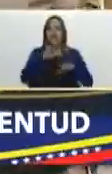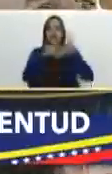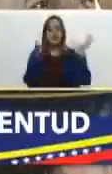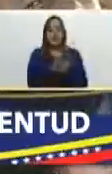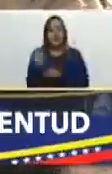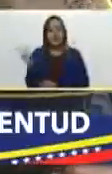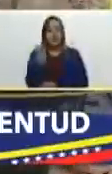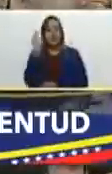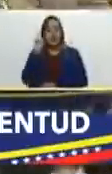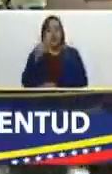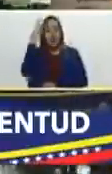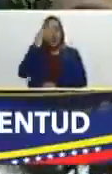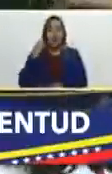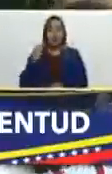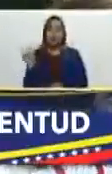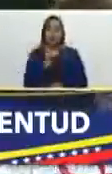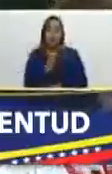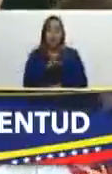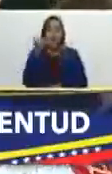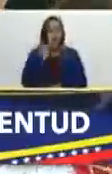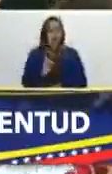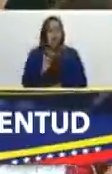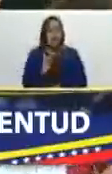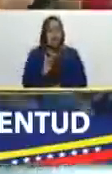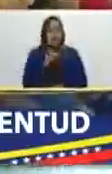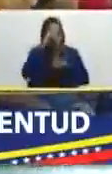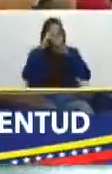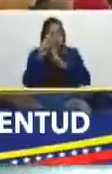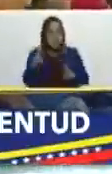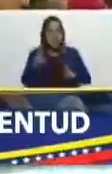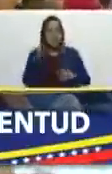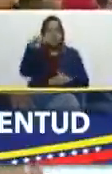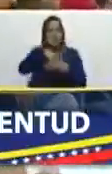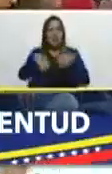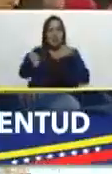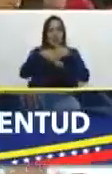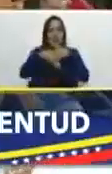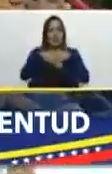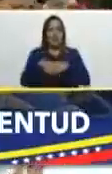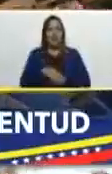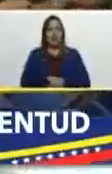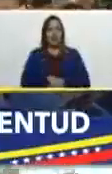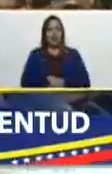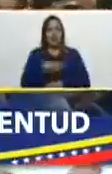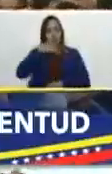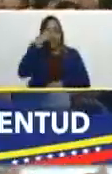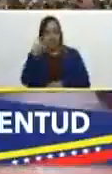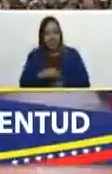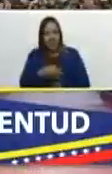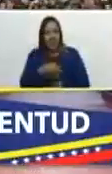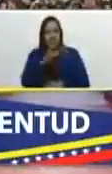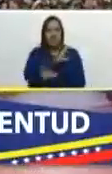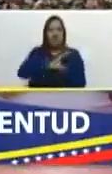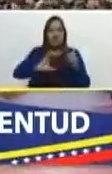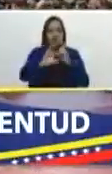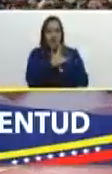la juventud venezolana se haga respetar en las redes sociales con su verdad